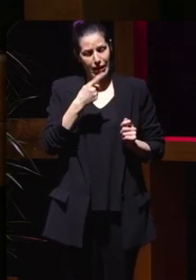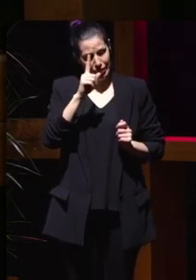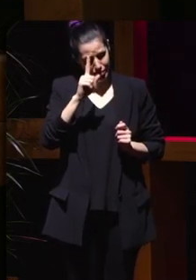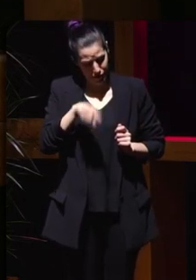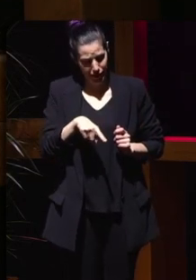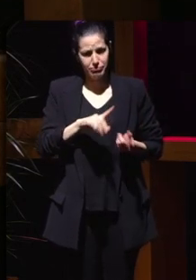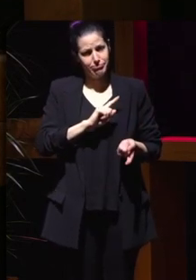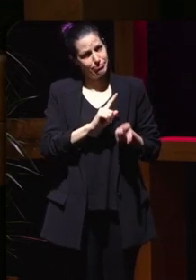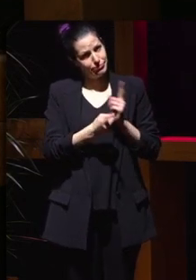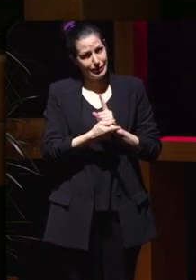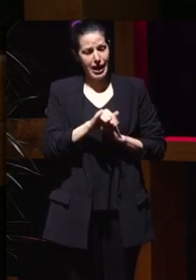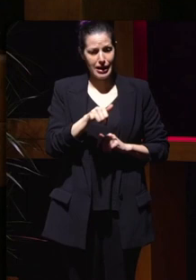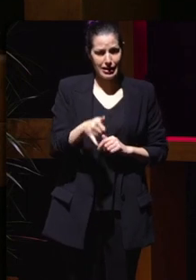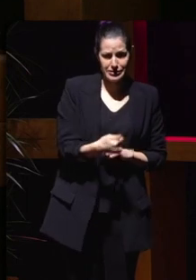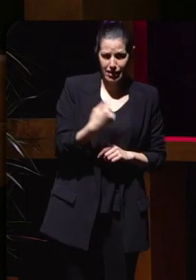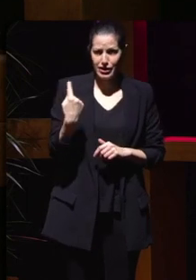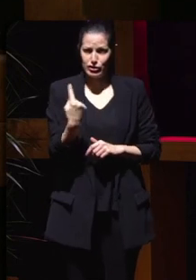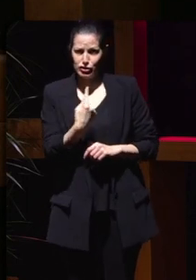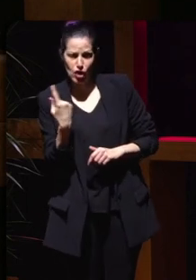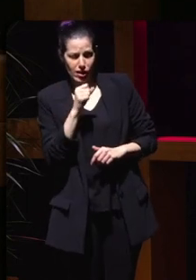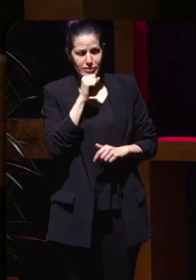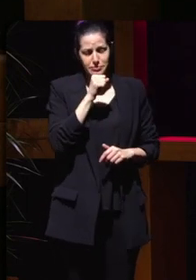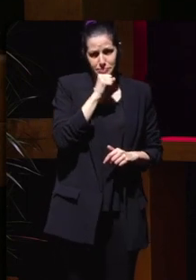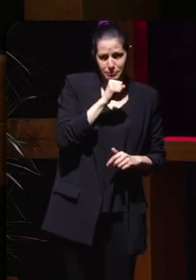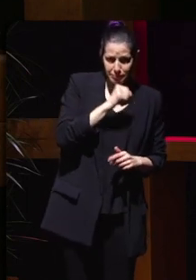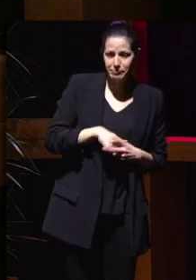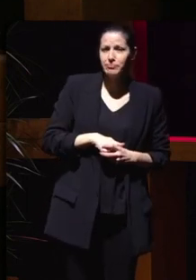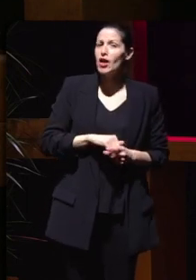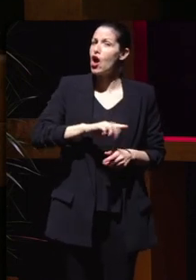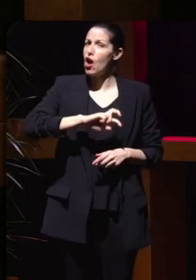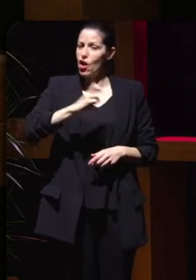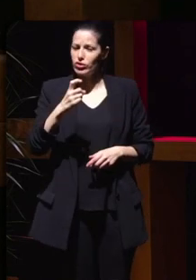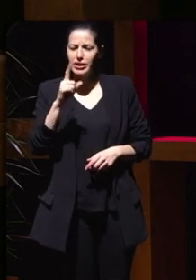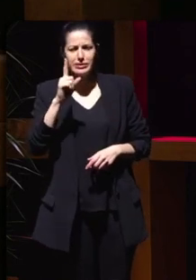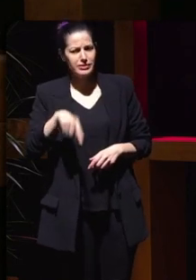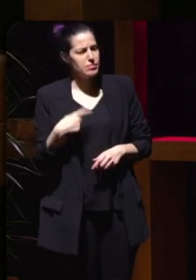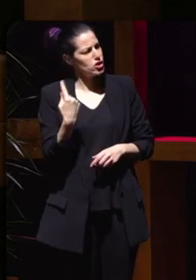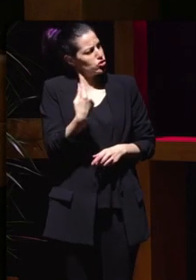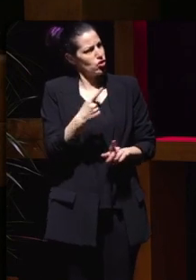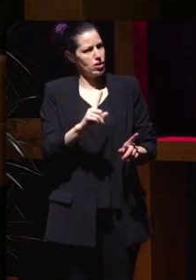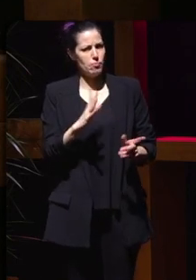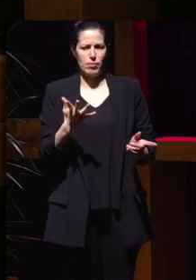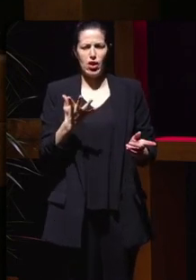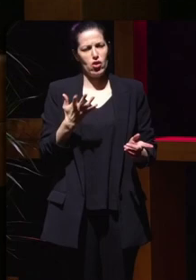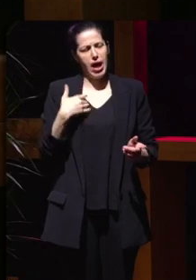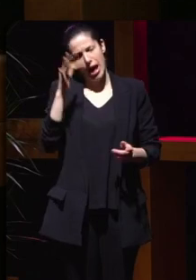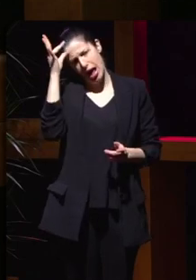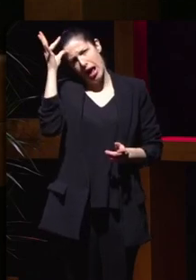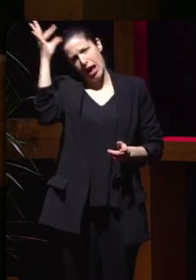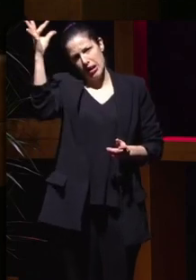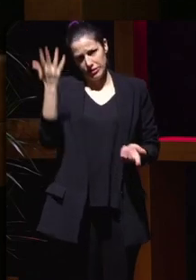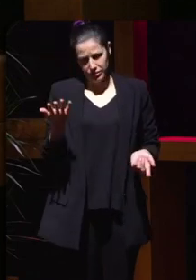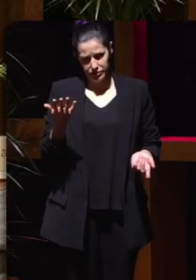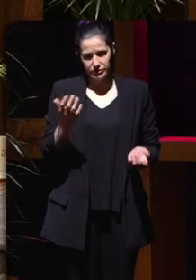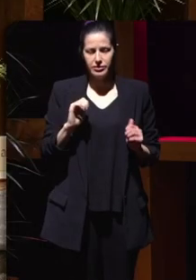cansas y psoas y aparecieron otras mujeres que sin estar tan psoas también estaban a estas narices y partiendo esa cara como mundo Y